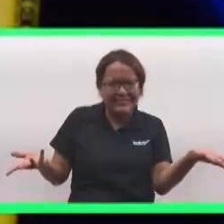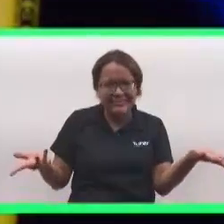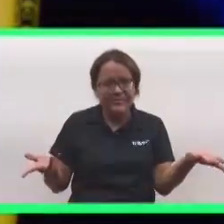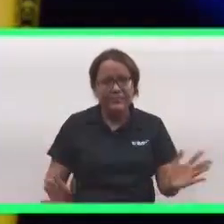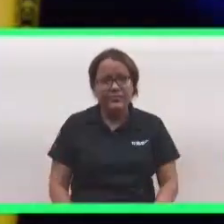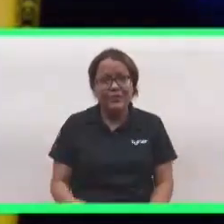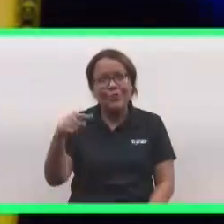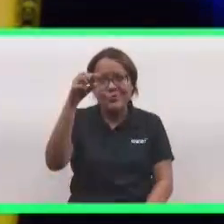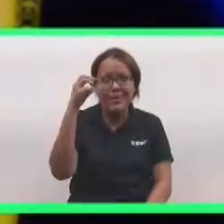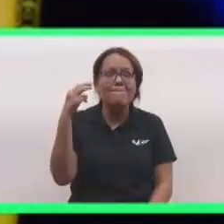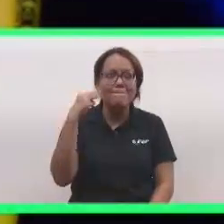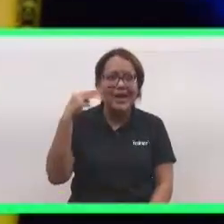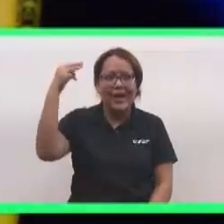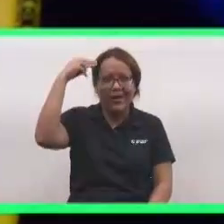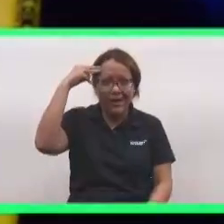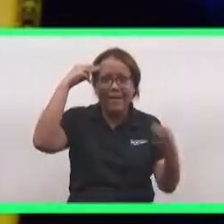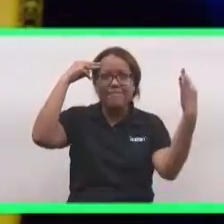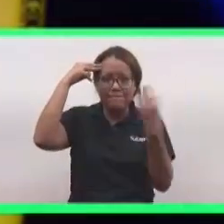Madure.